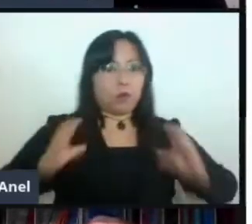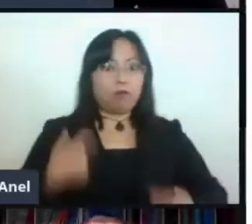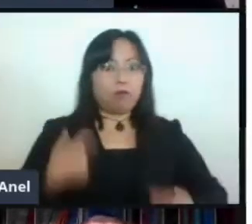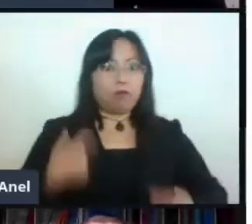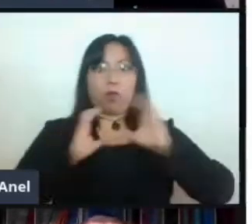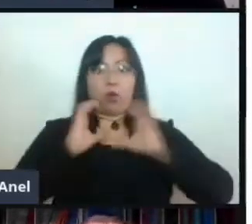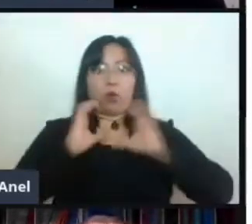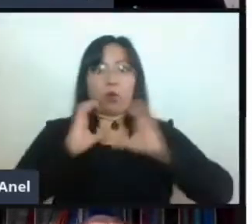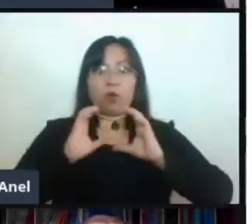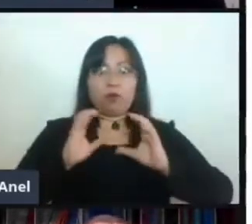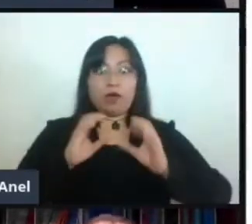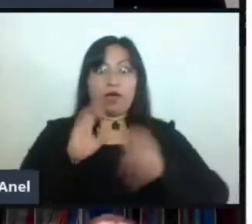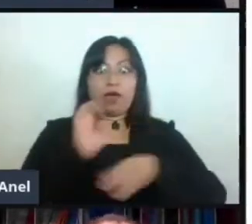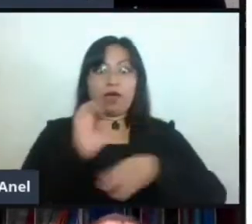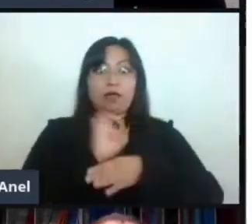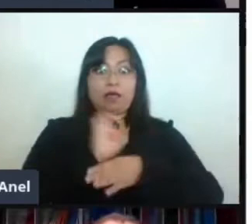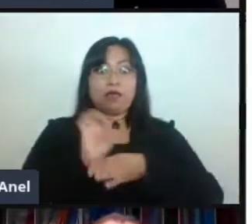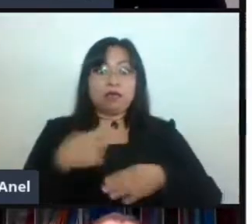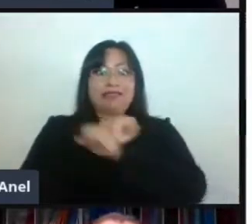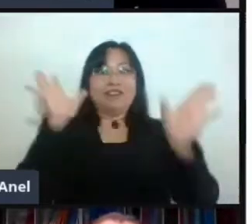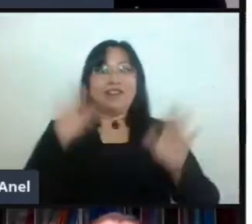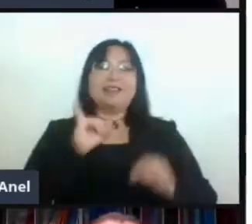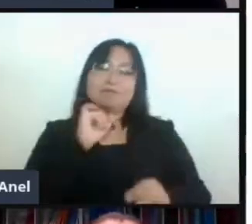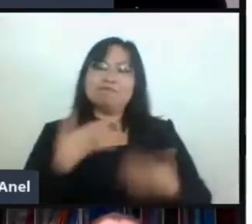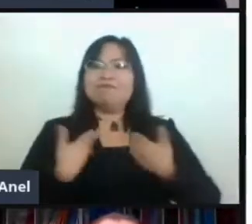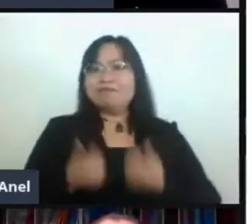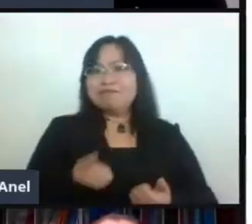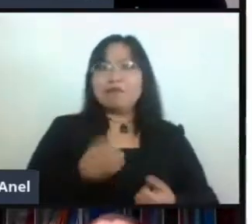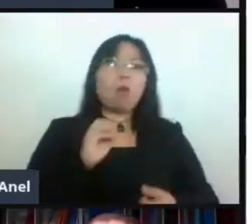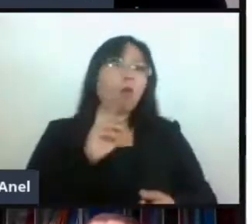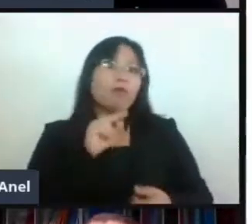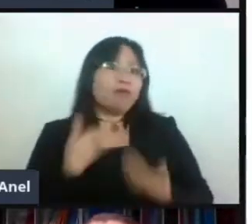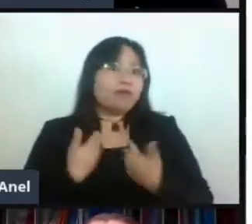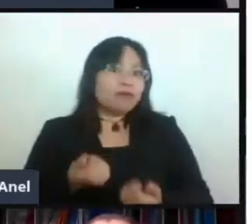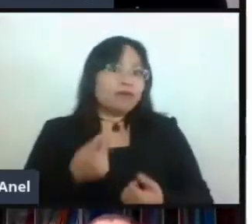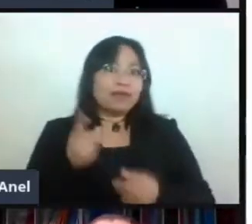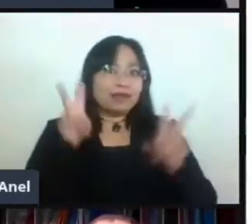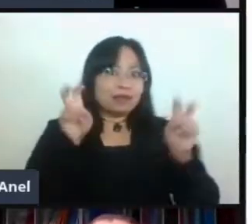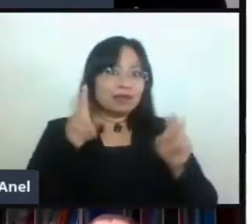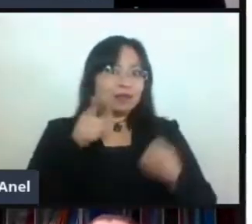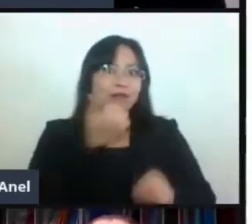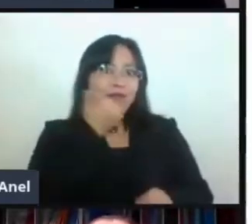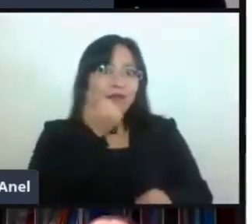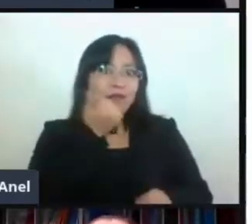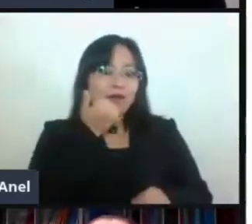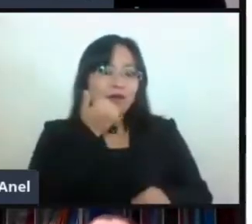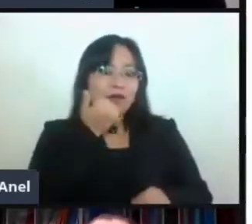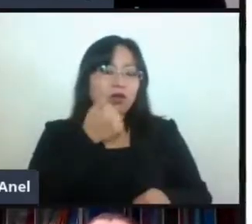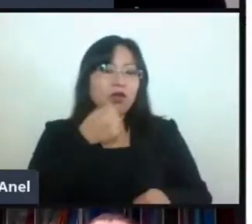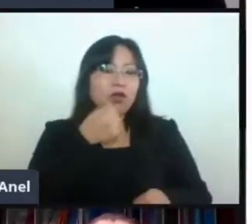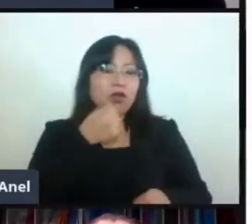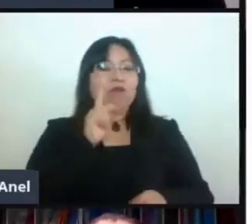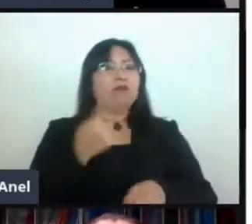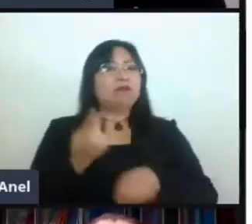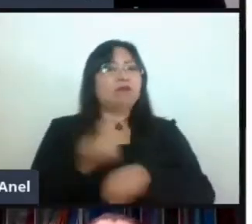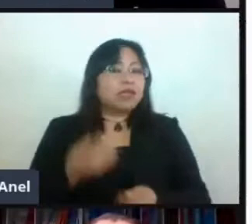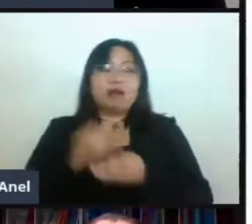conciencia de grupo, la convivencia en la escuela, pues evidentemente eso no se puede